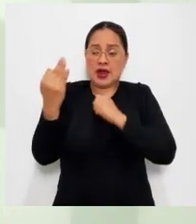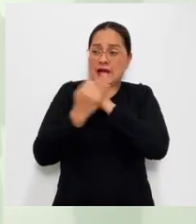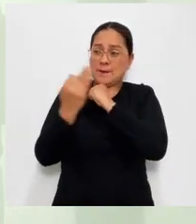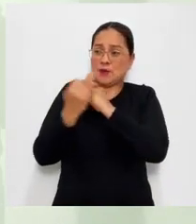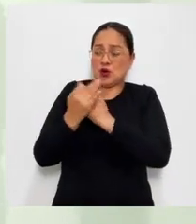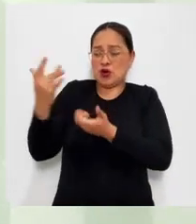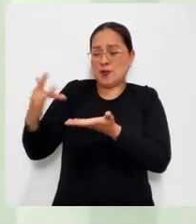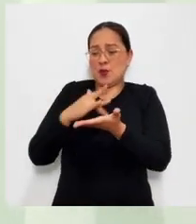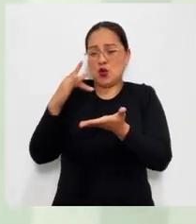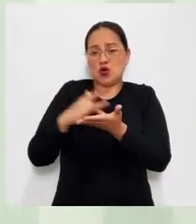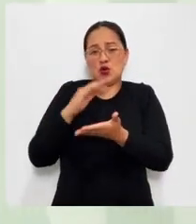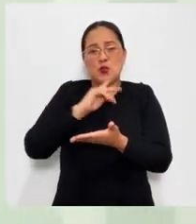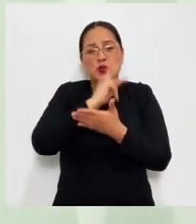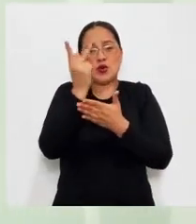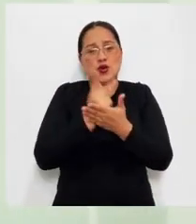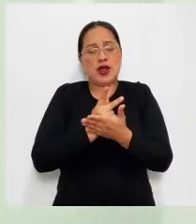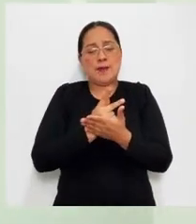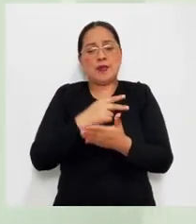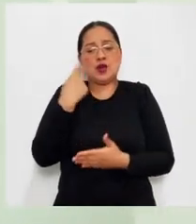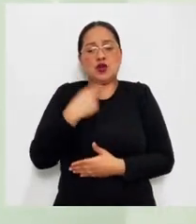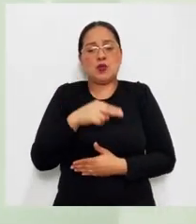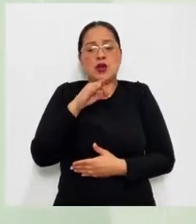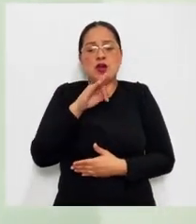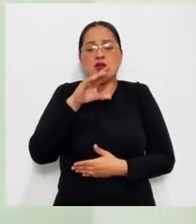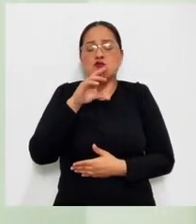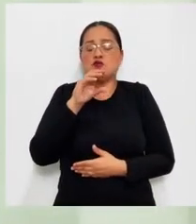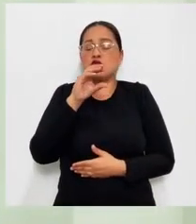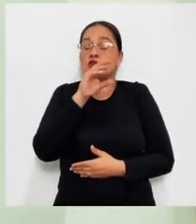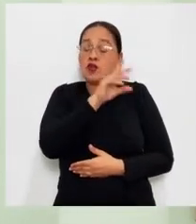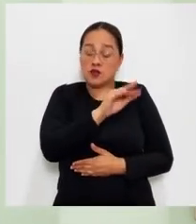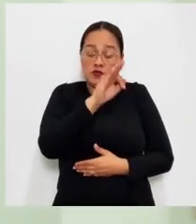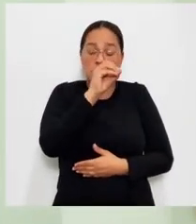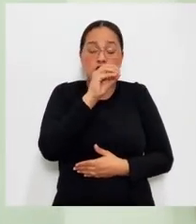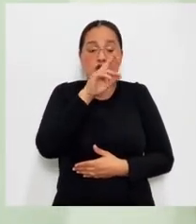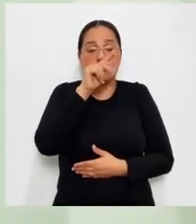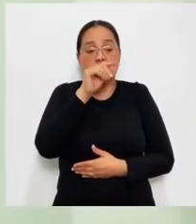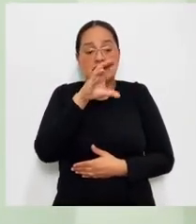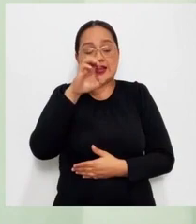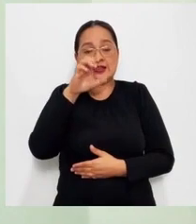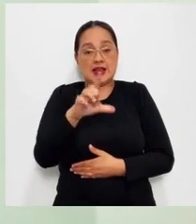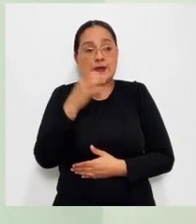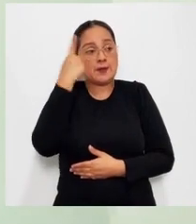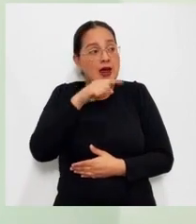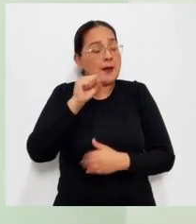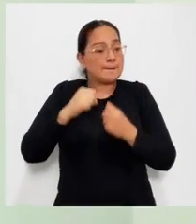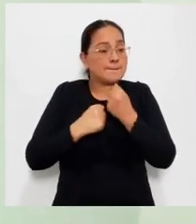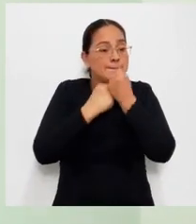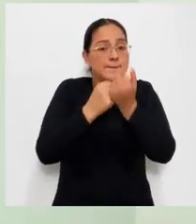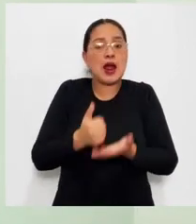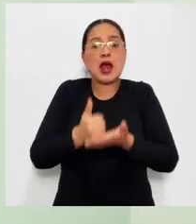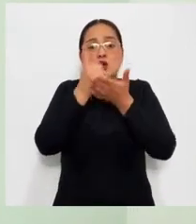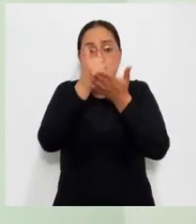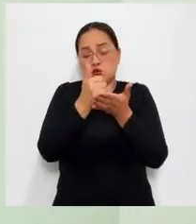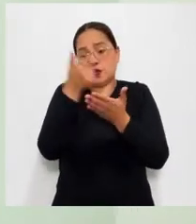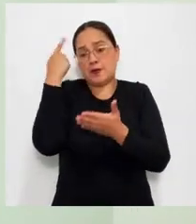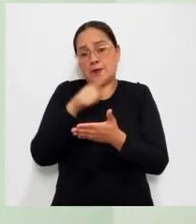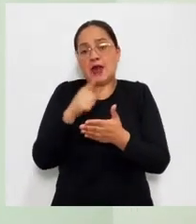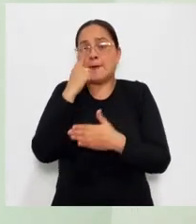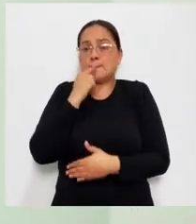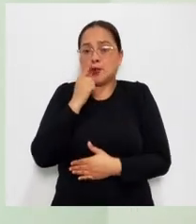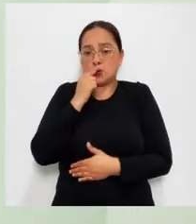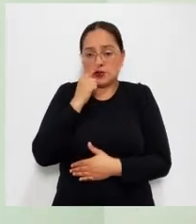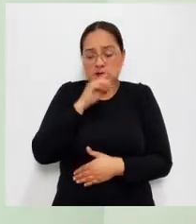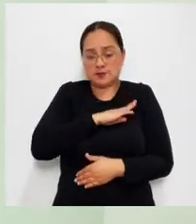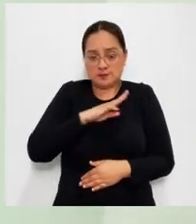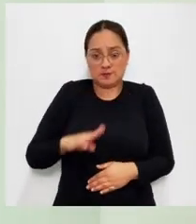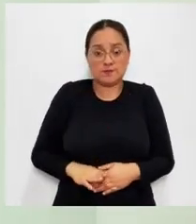beneficiados con un programa que anteriormente tenía el gobierno federal, que era el Fortasec, y era justamente para fortalecer ese cuerpo